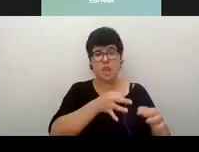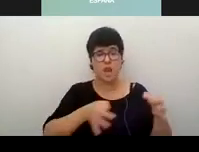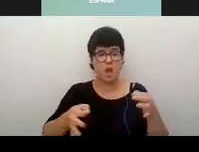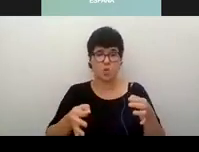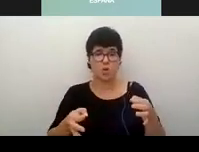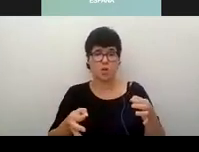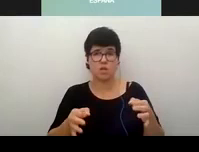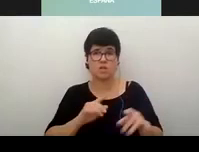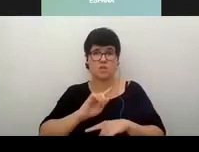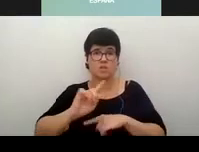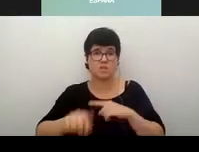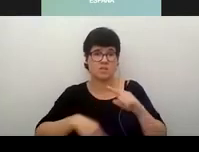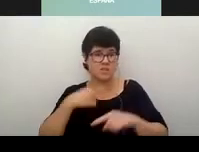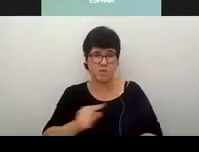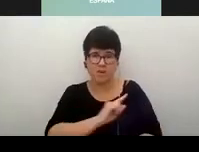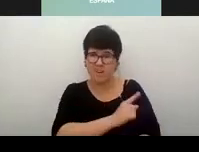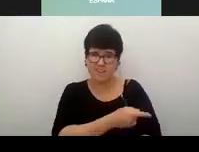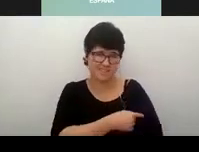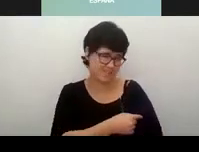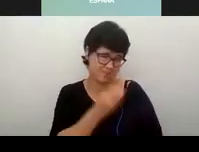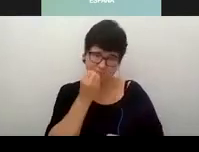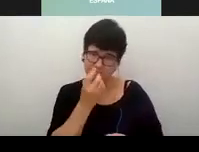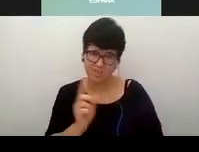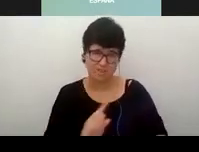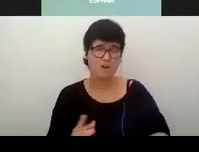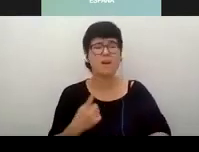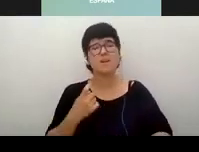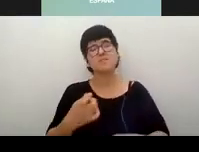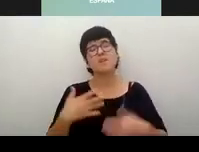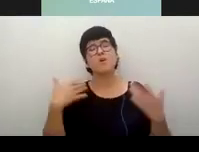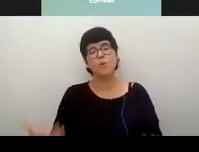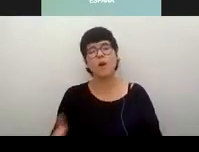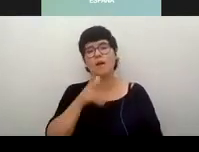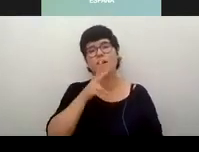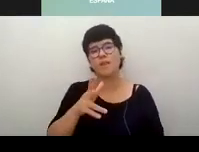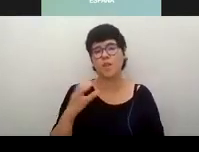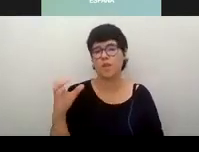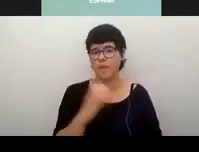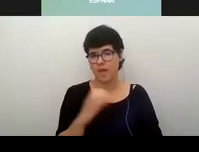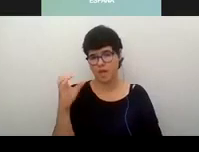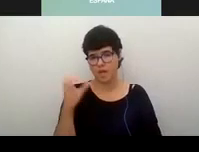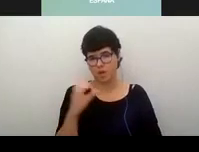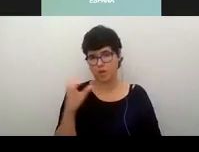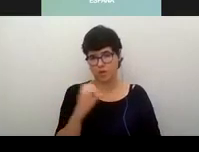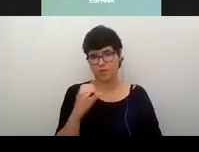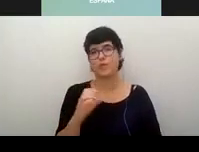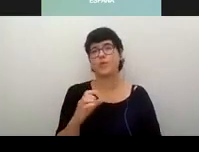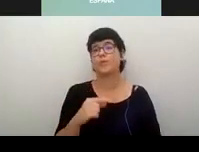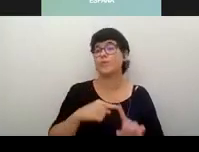realizar ejercicio físico no es lo más adecuado. Lo que necesitamos son hidratos de carbono con índice glucémico bajo, es